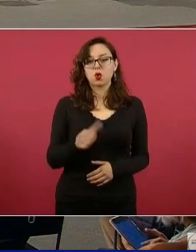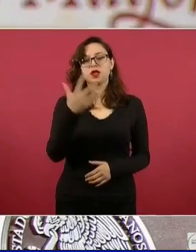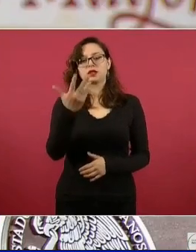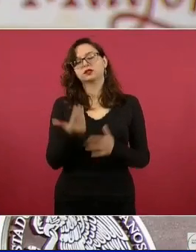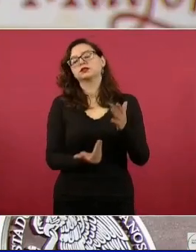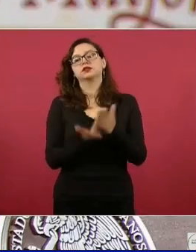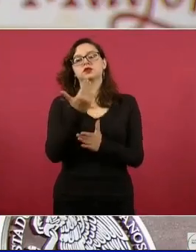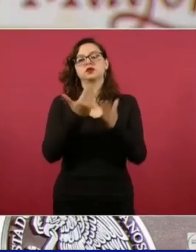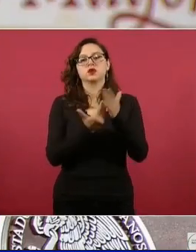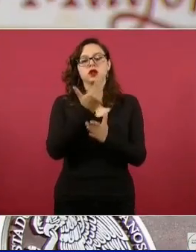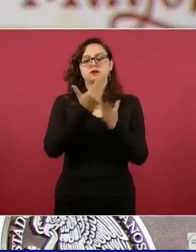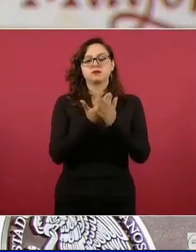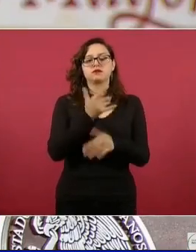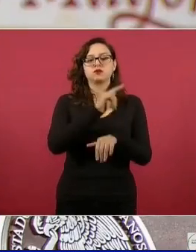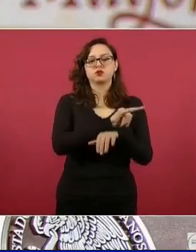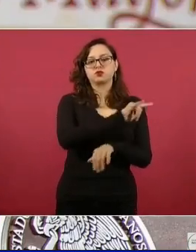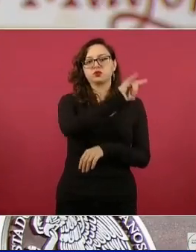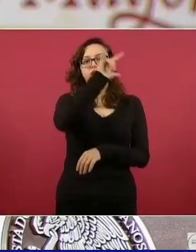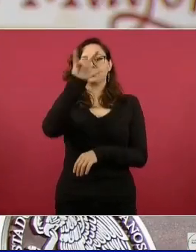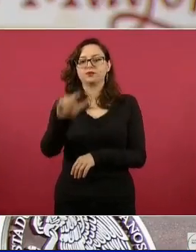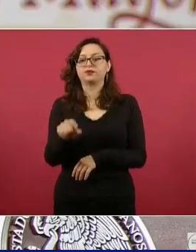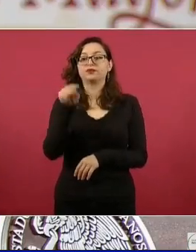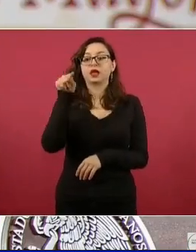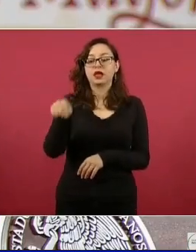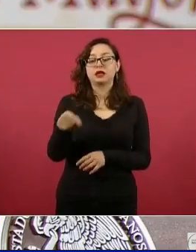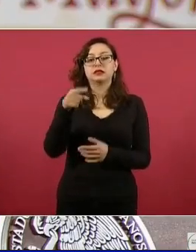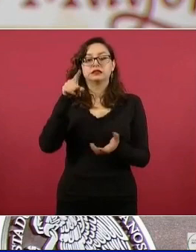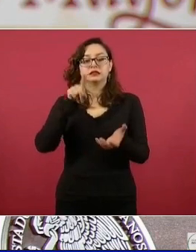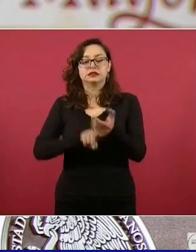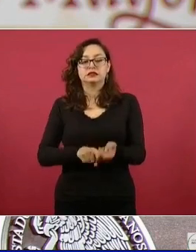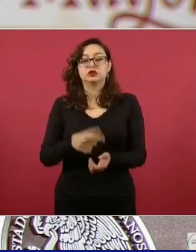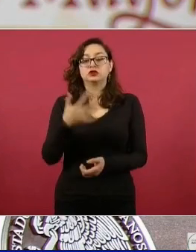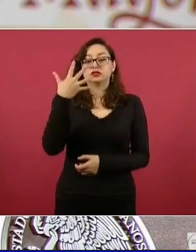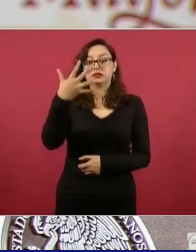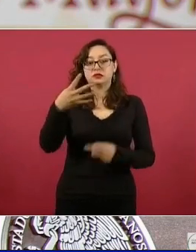buzos de fuerzas especiales para que en cuanto se den las condiciones